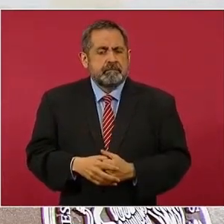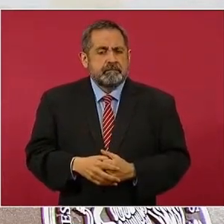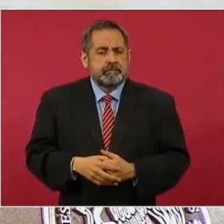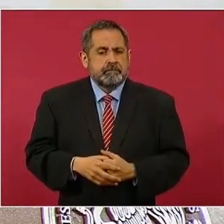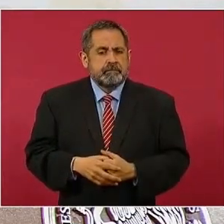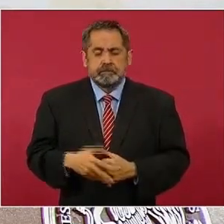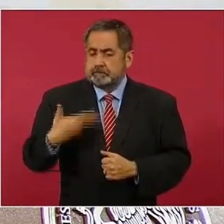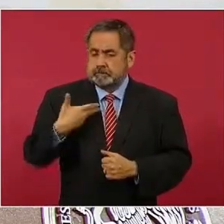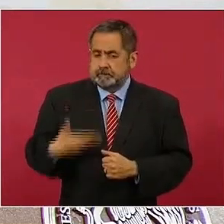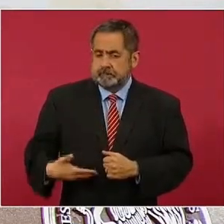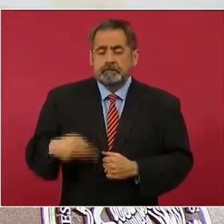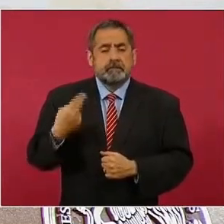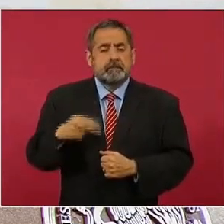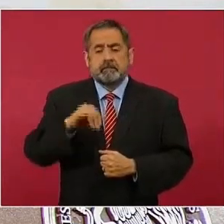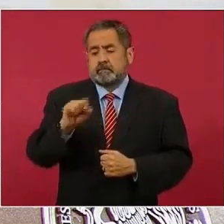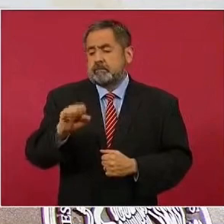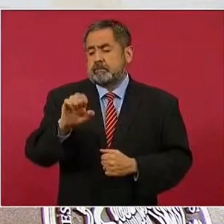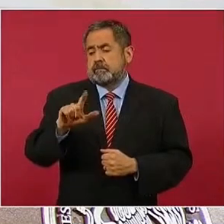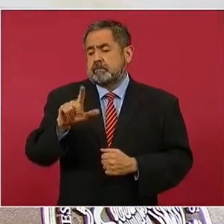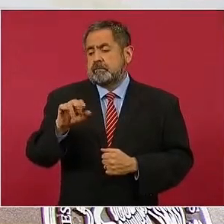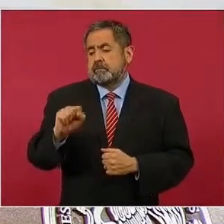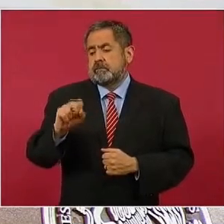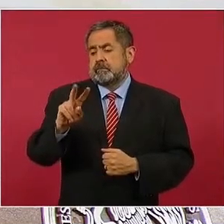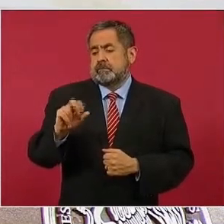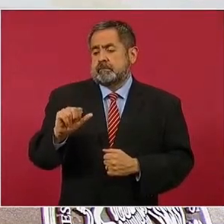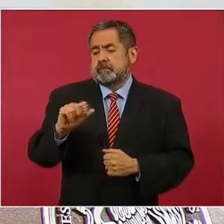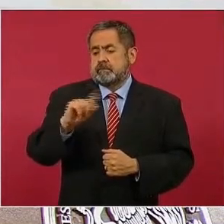Su servidor José Luis Vázquez Torres,